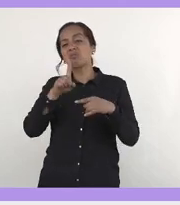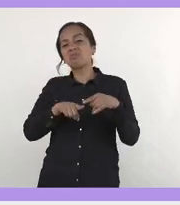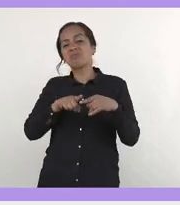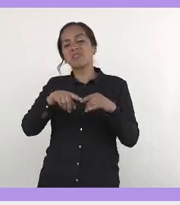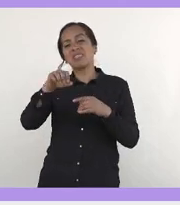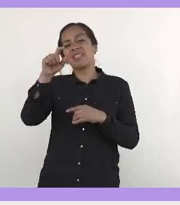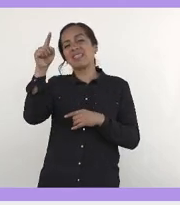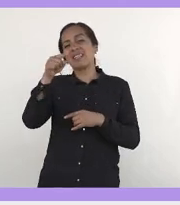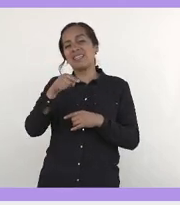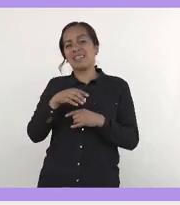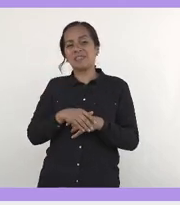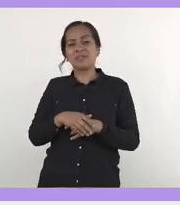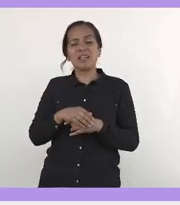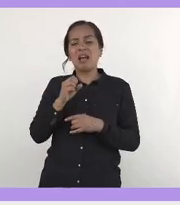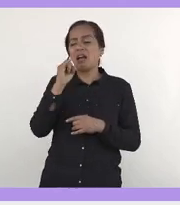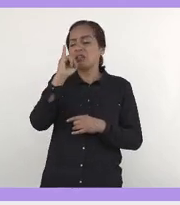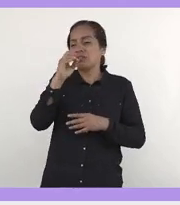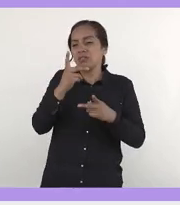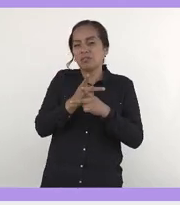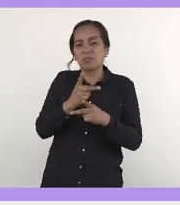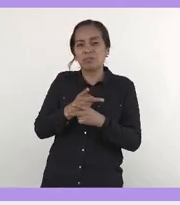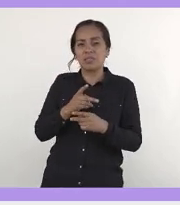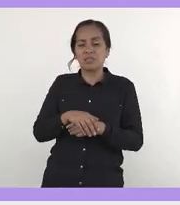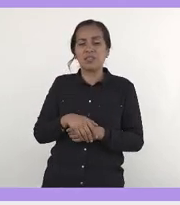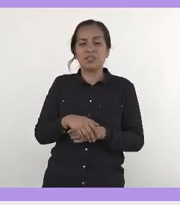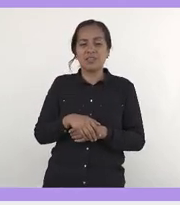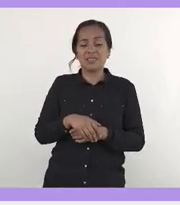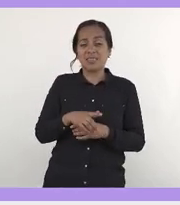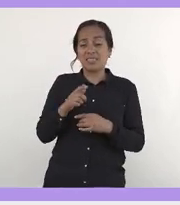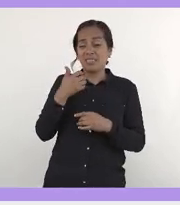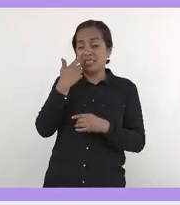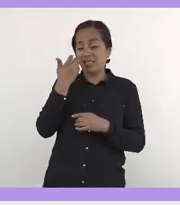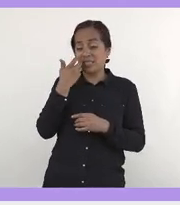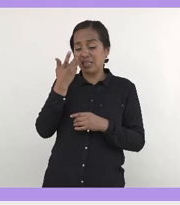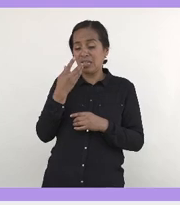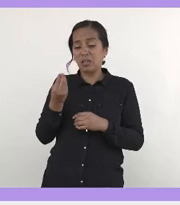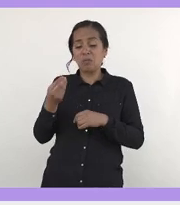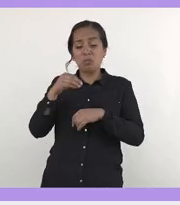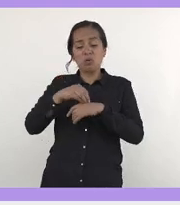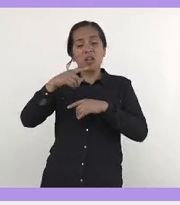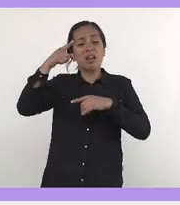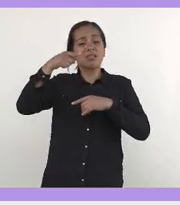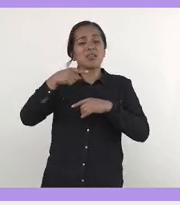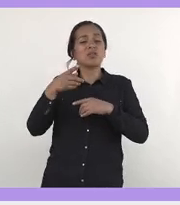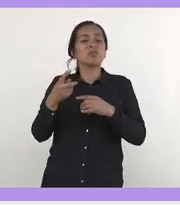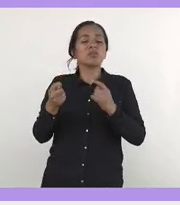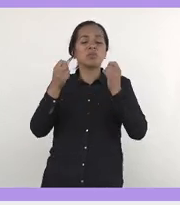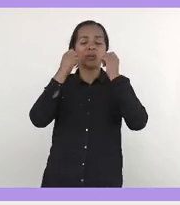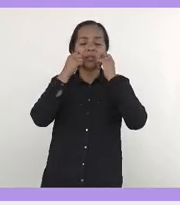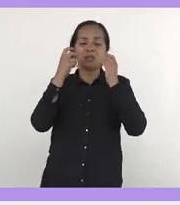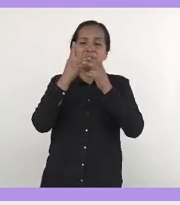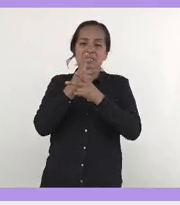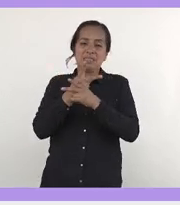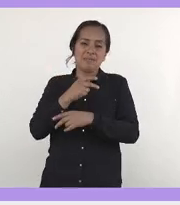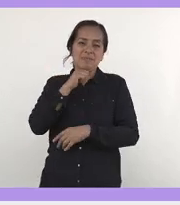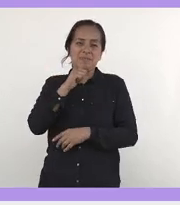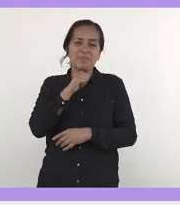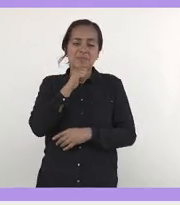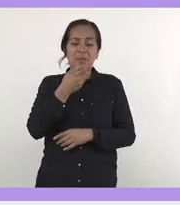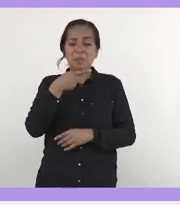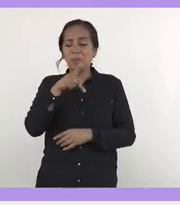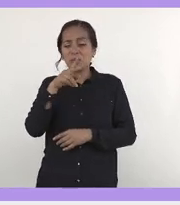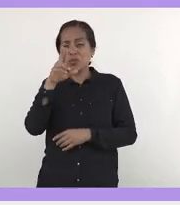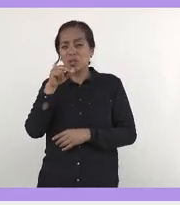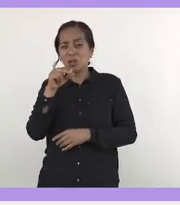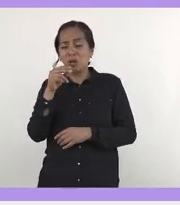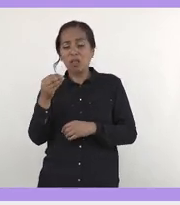o sea nos pasa todo el tiempo entonces nada más véanlo si quieren seguir poniendo el acento solo pónganselo No pasa nada díganselo poniendo pero si no